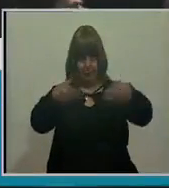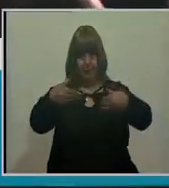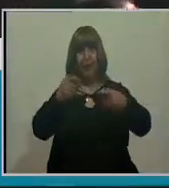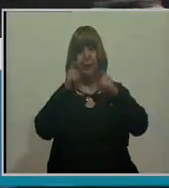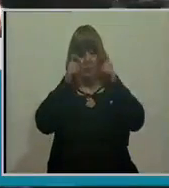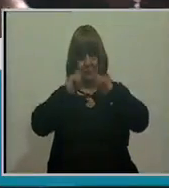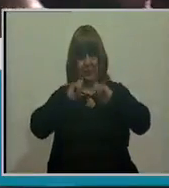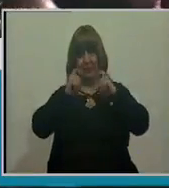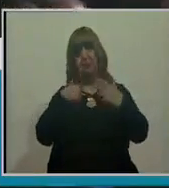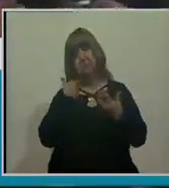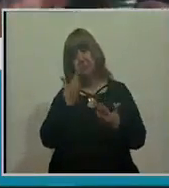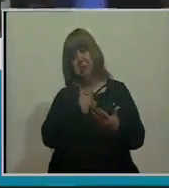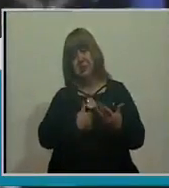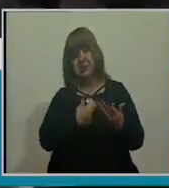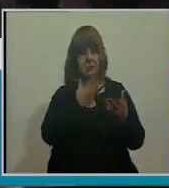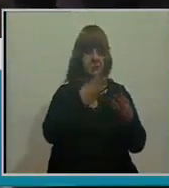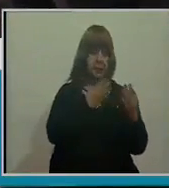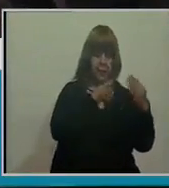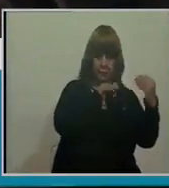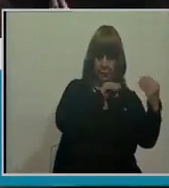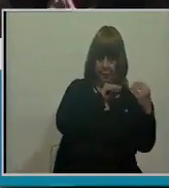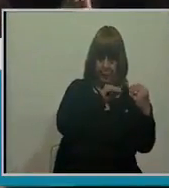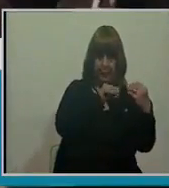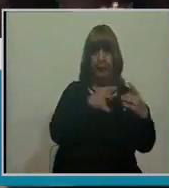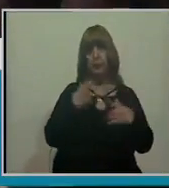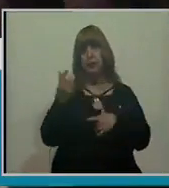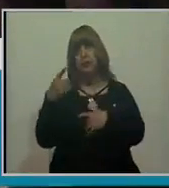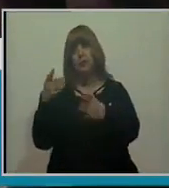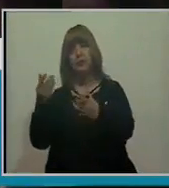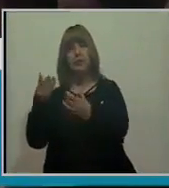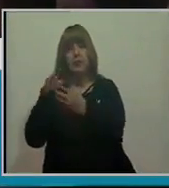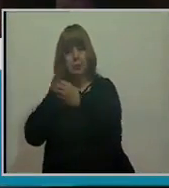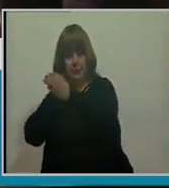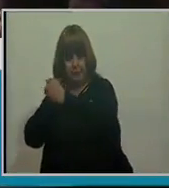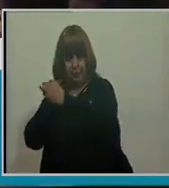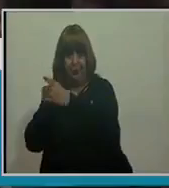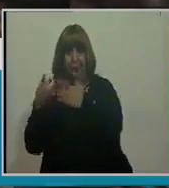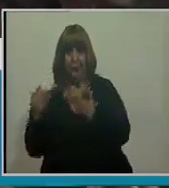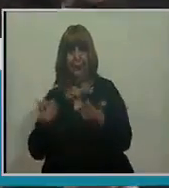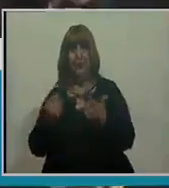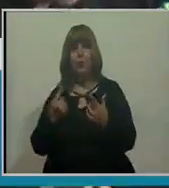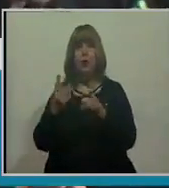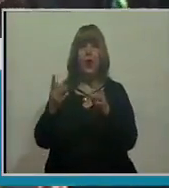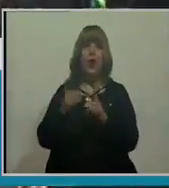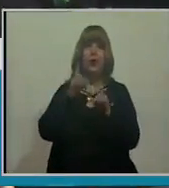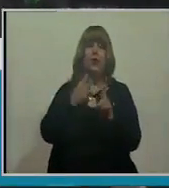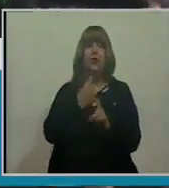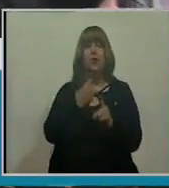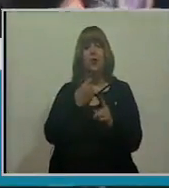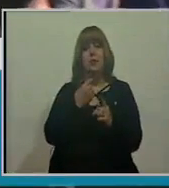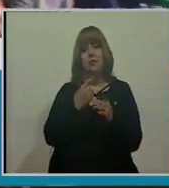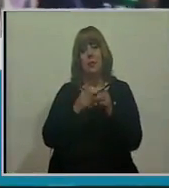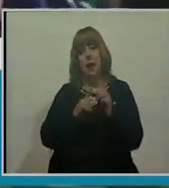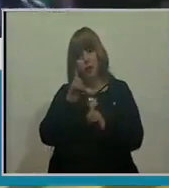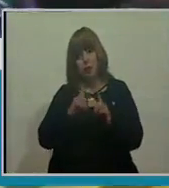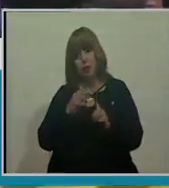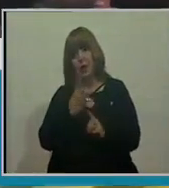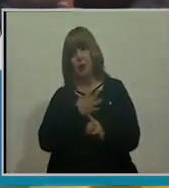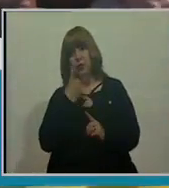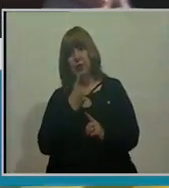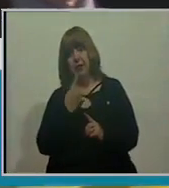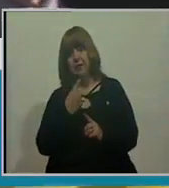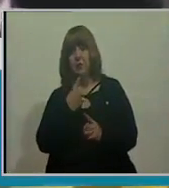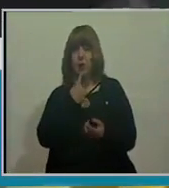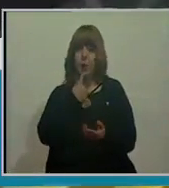sumó tensión dentro del interbloque, como te decía, por esta gran cantidad de indecisos. Mientras tanto, el Congreso